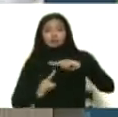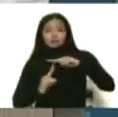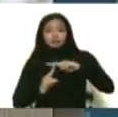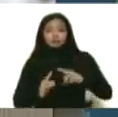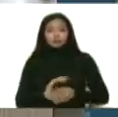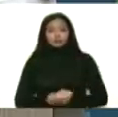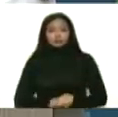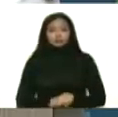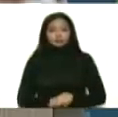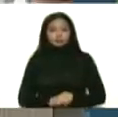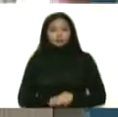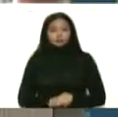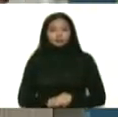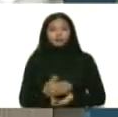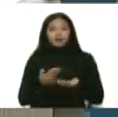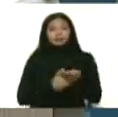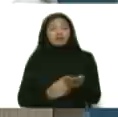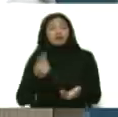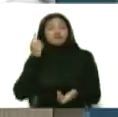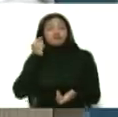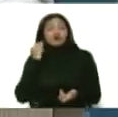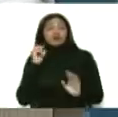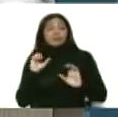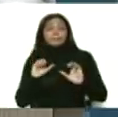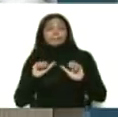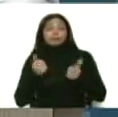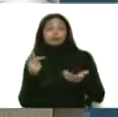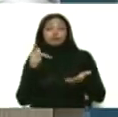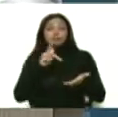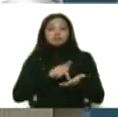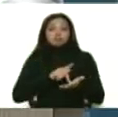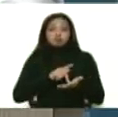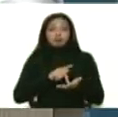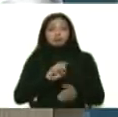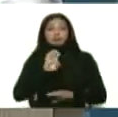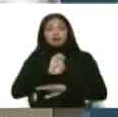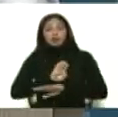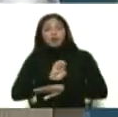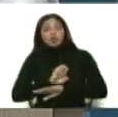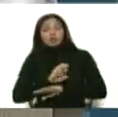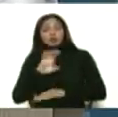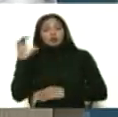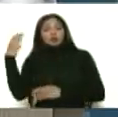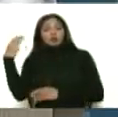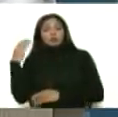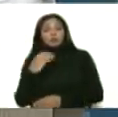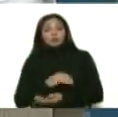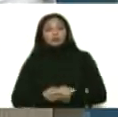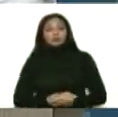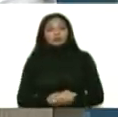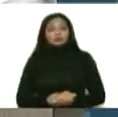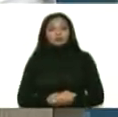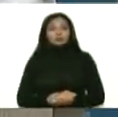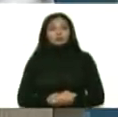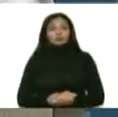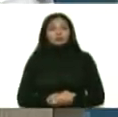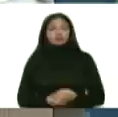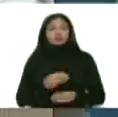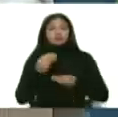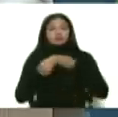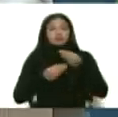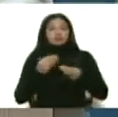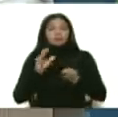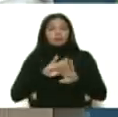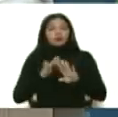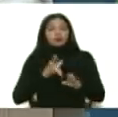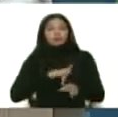del Táchira. Antes esta señora entró proveniente de Ecuador y de Colombia. Se le hizo, por ser